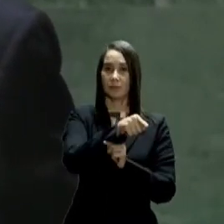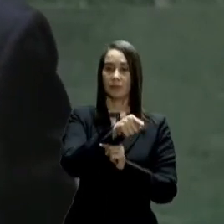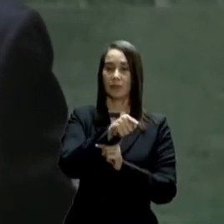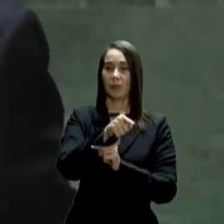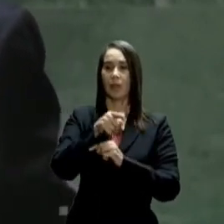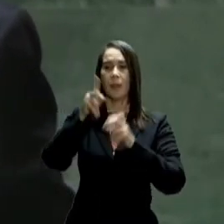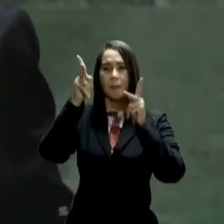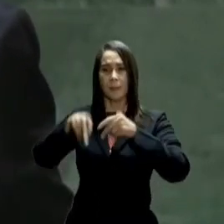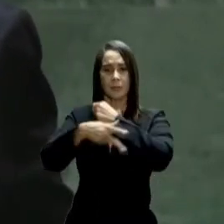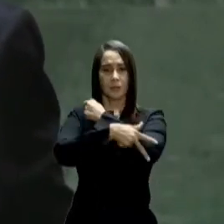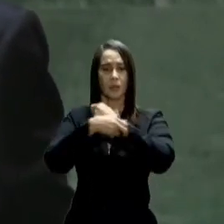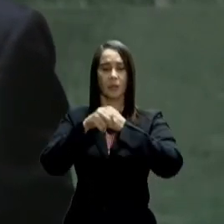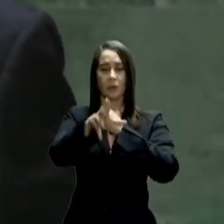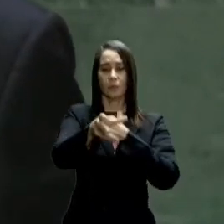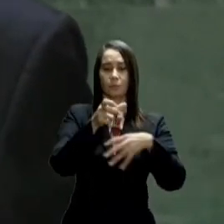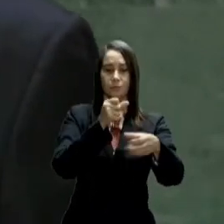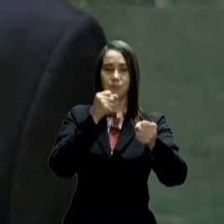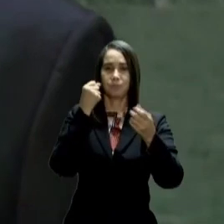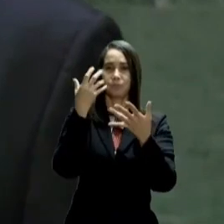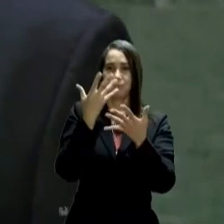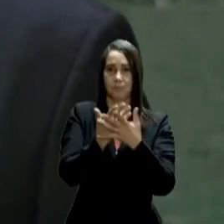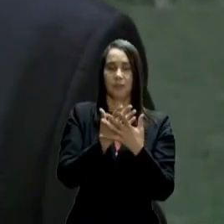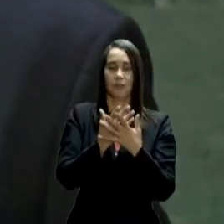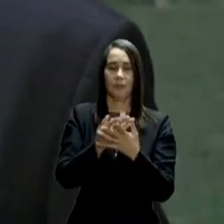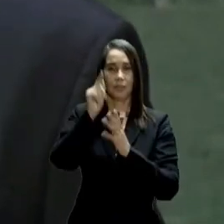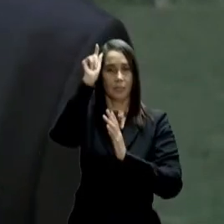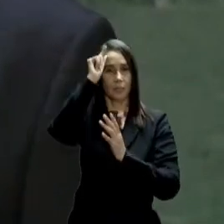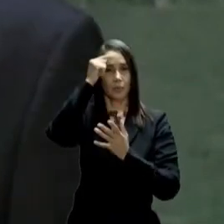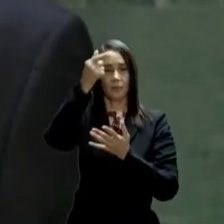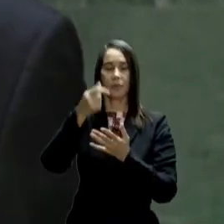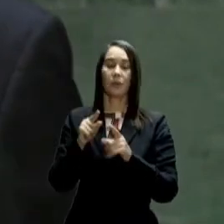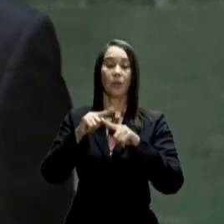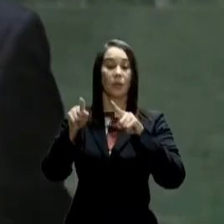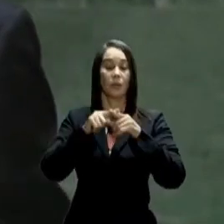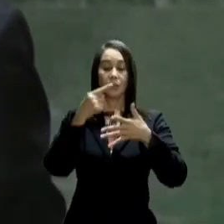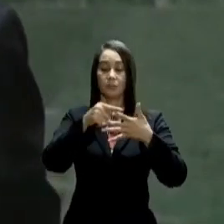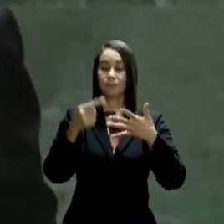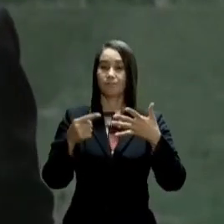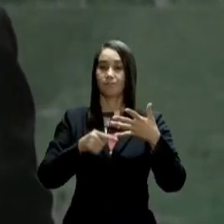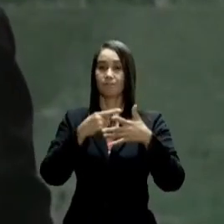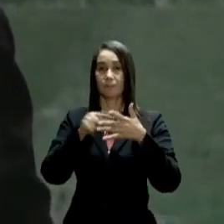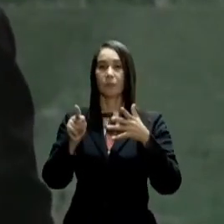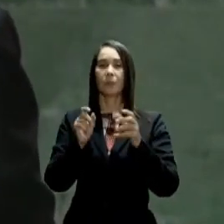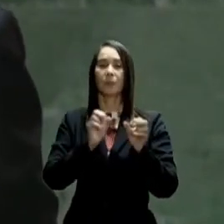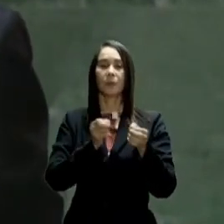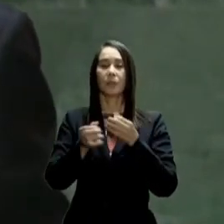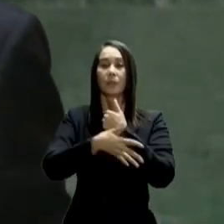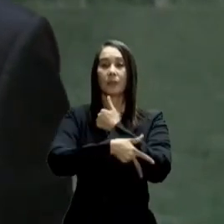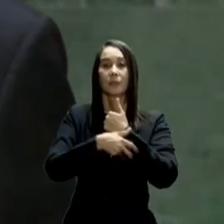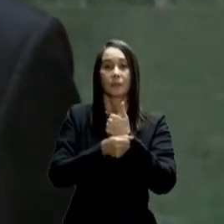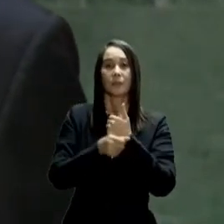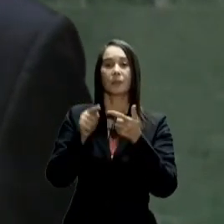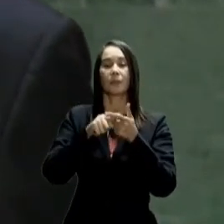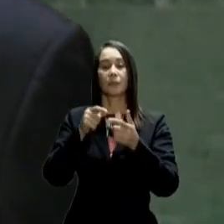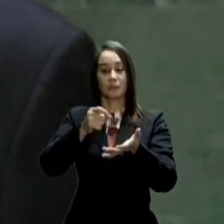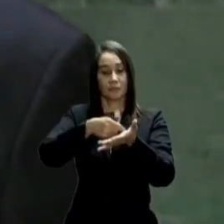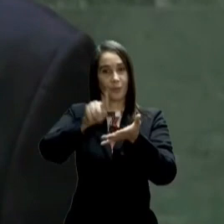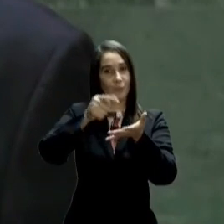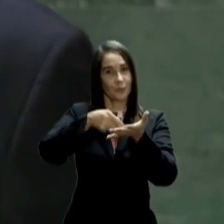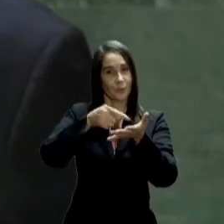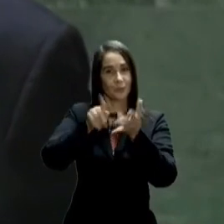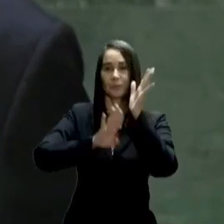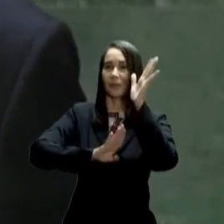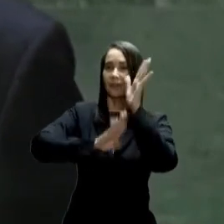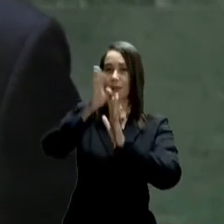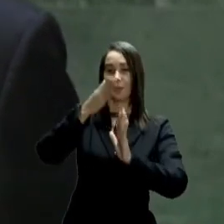sus principales reclamos. Los distintos indicadores internacionales sobre la percepción de la corrupción confirman los